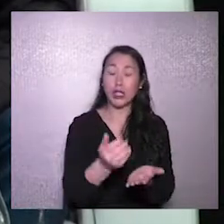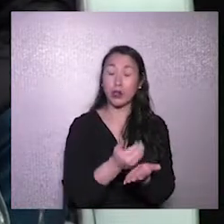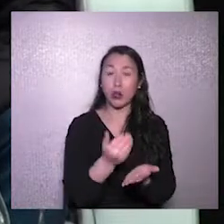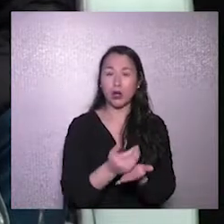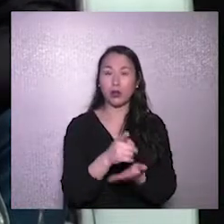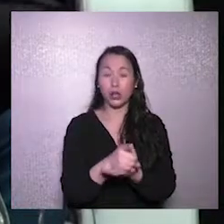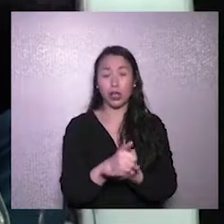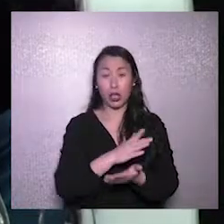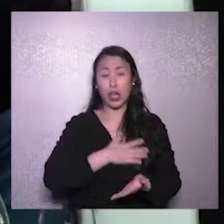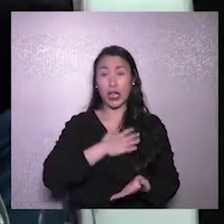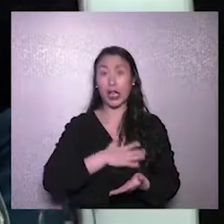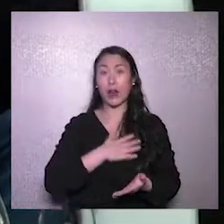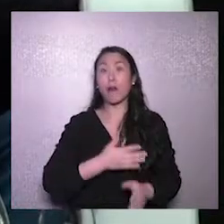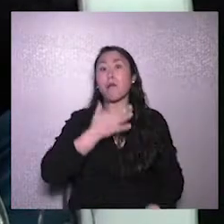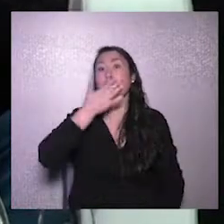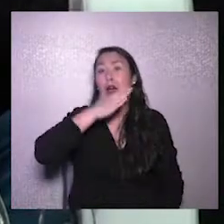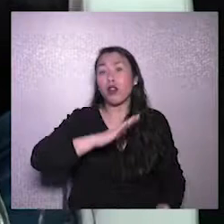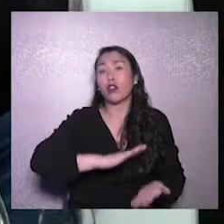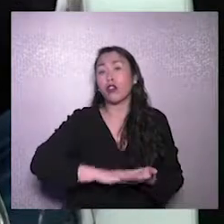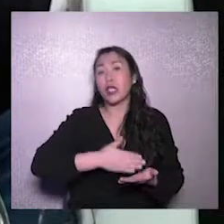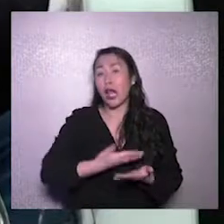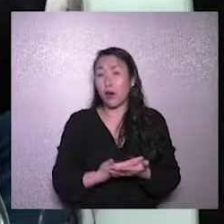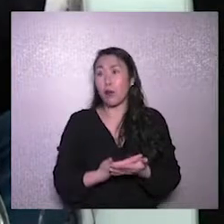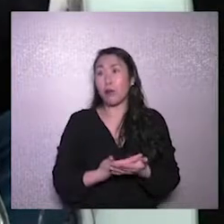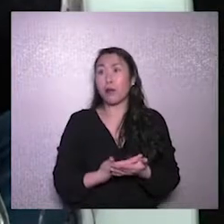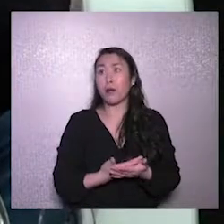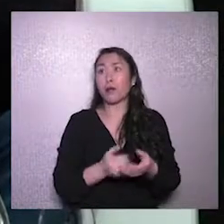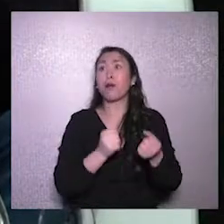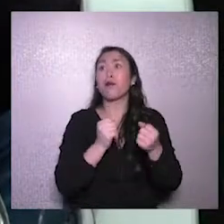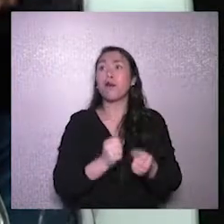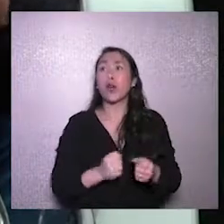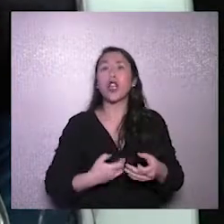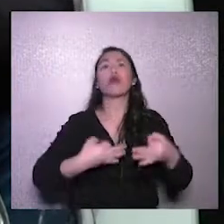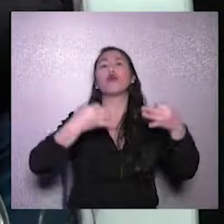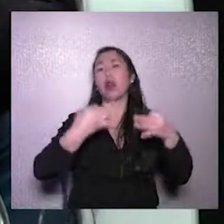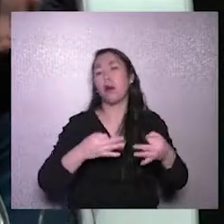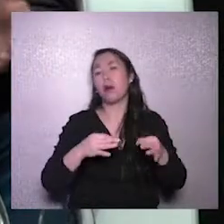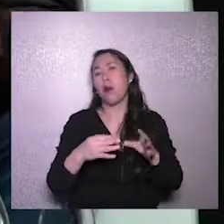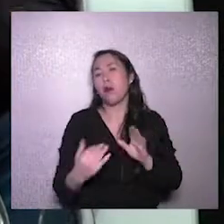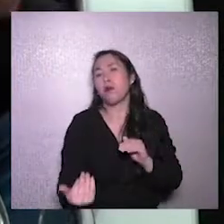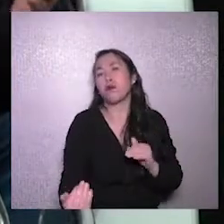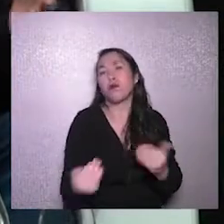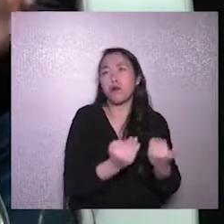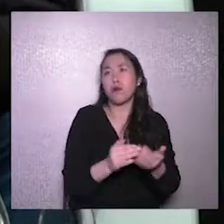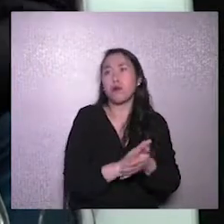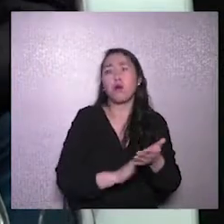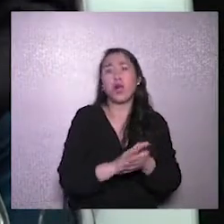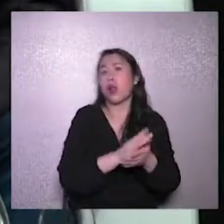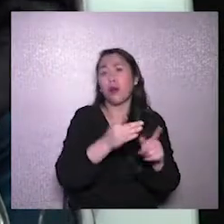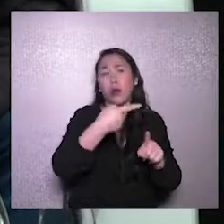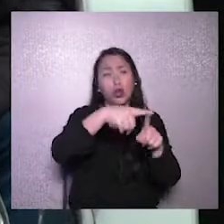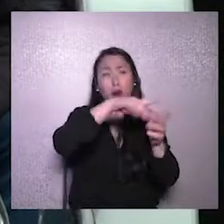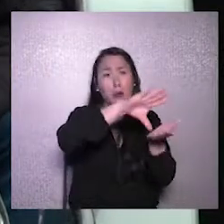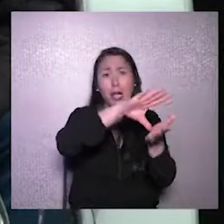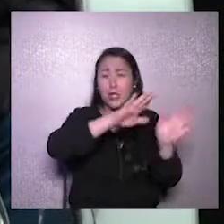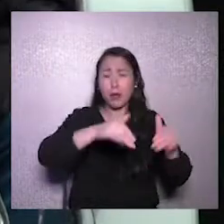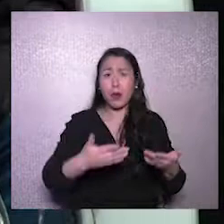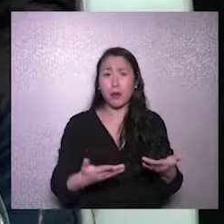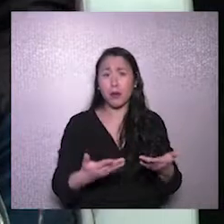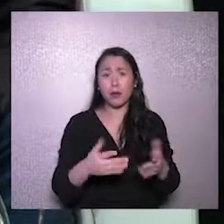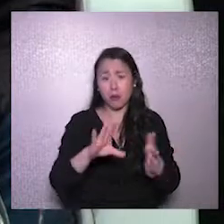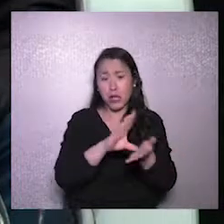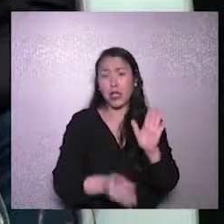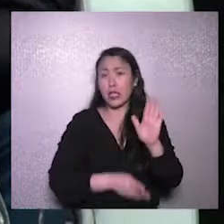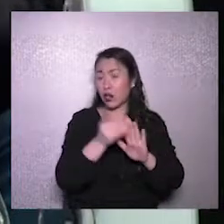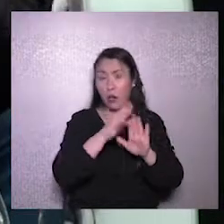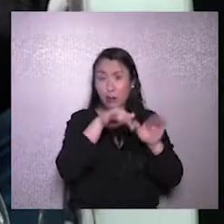que quieran tener una mejor salud o un seguro, pueden contratar un seguro complementario, que es lo que ocurre, por ejemplo, con países desarrollados.